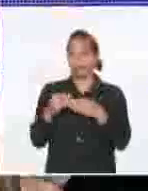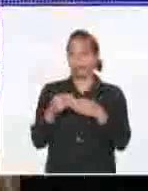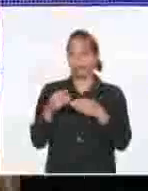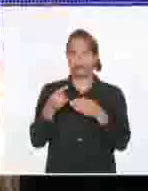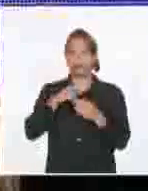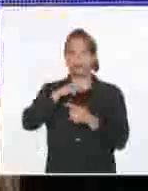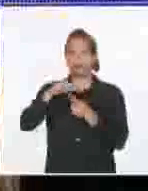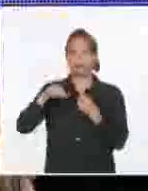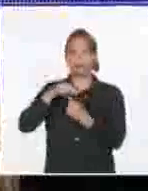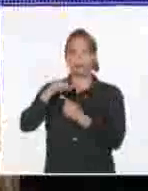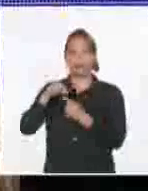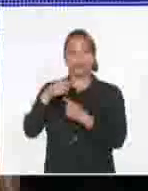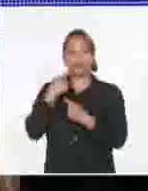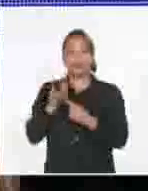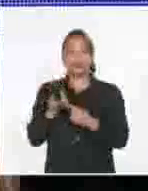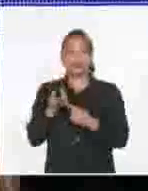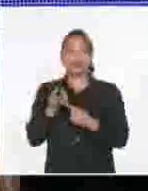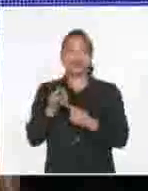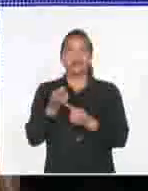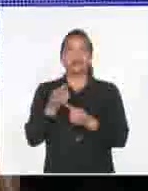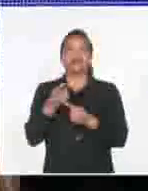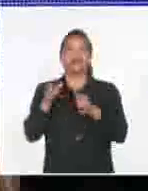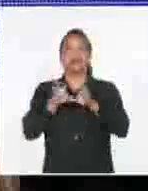a depreciaciones y